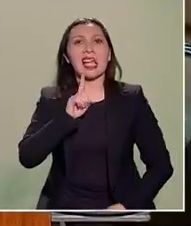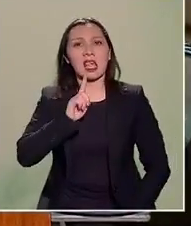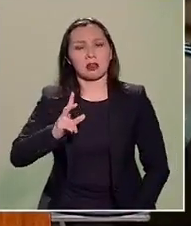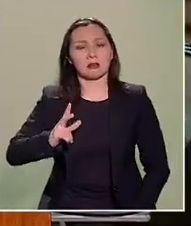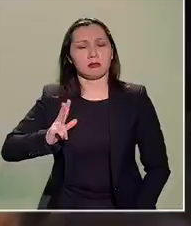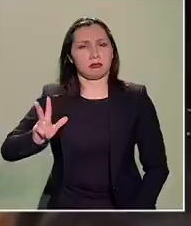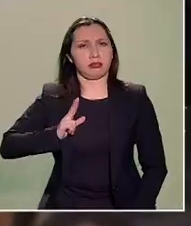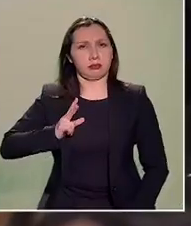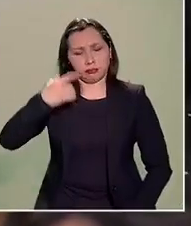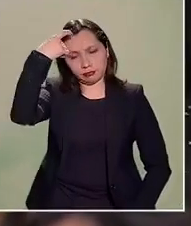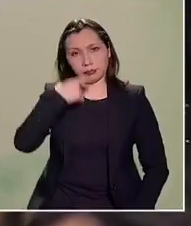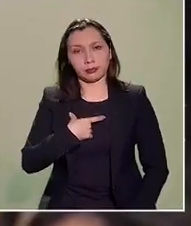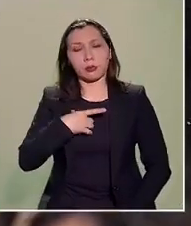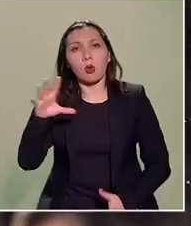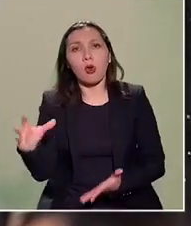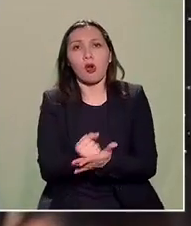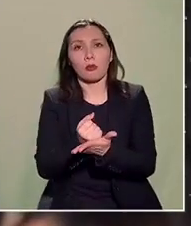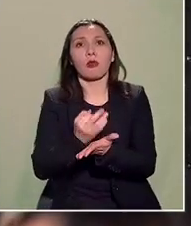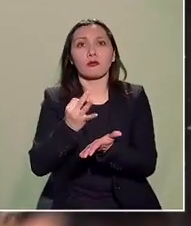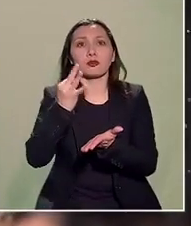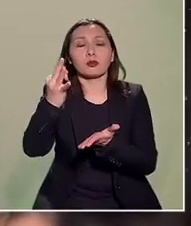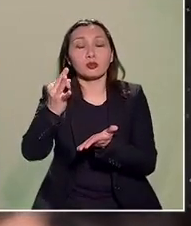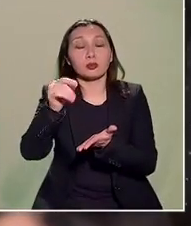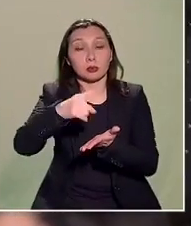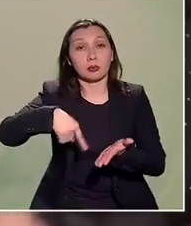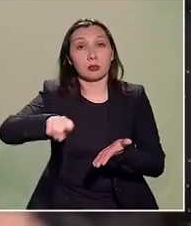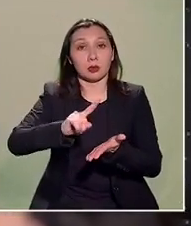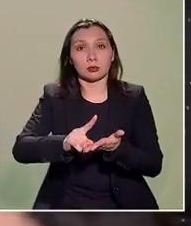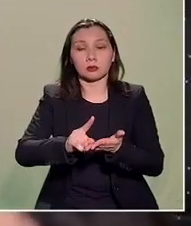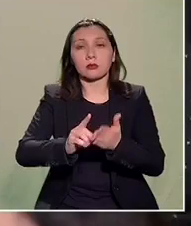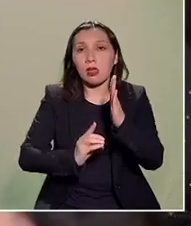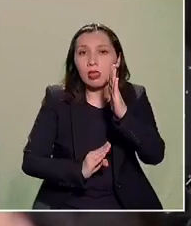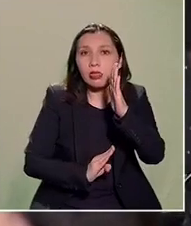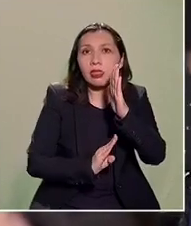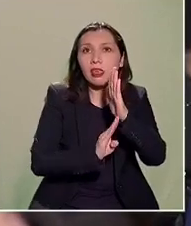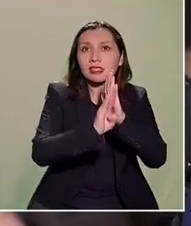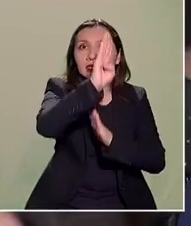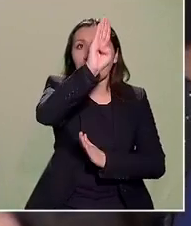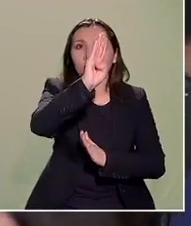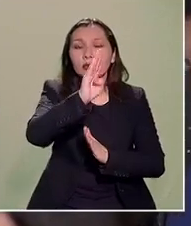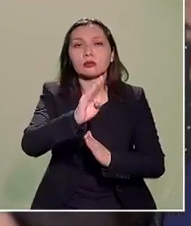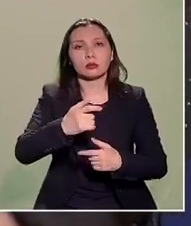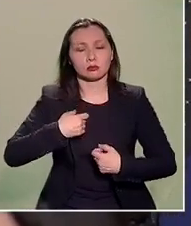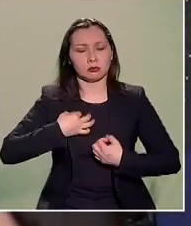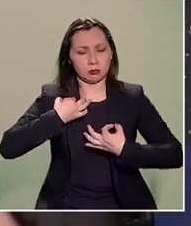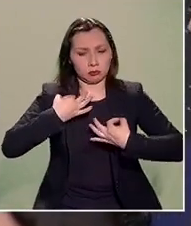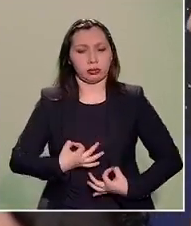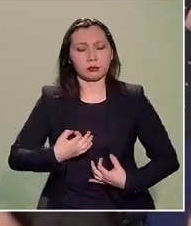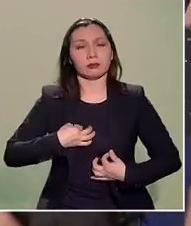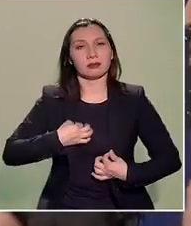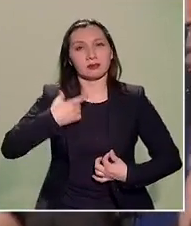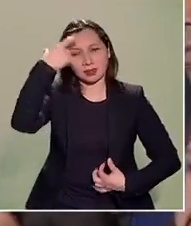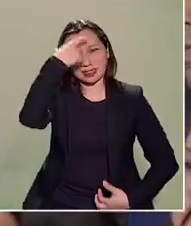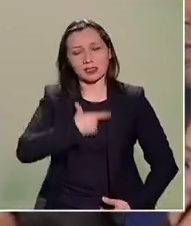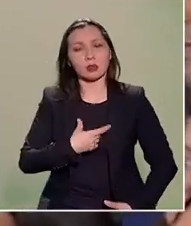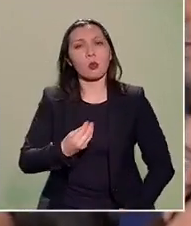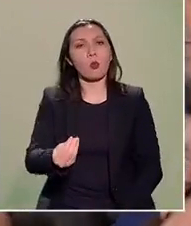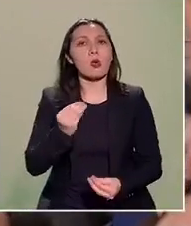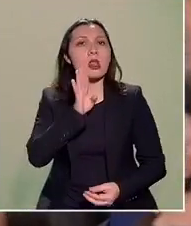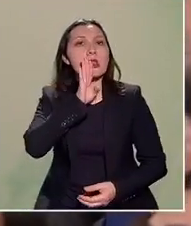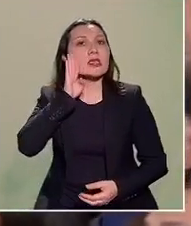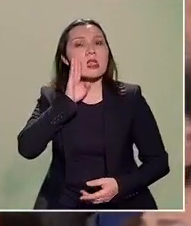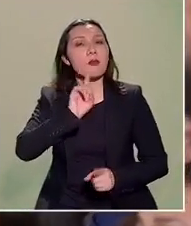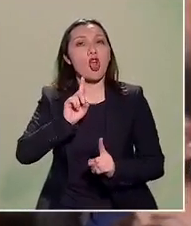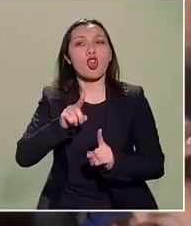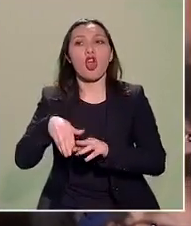un carácter recoge un destino por lo tanto lo desarrollamos un carácter noble cabal no